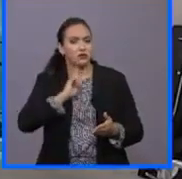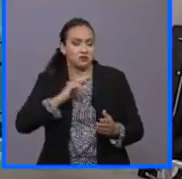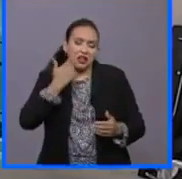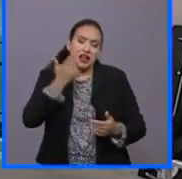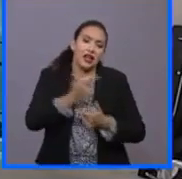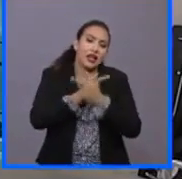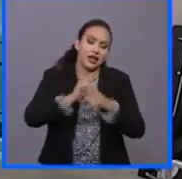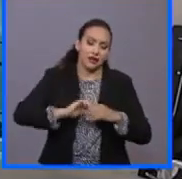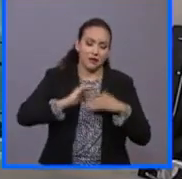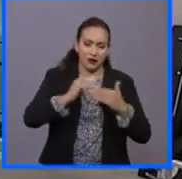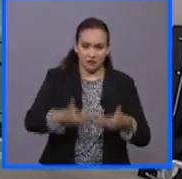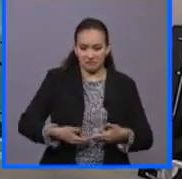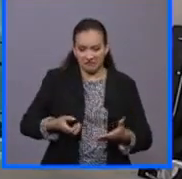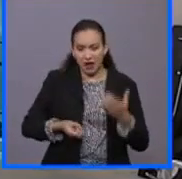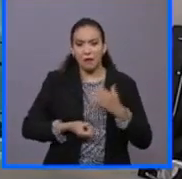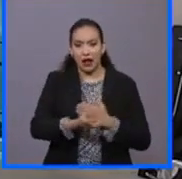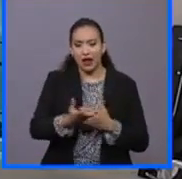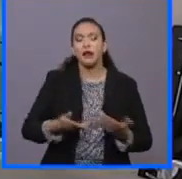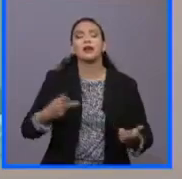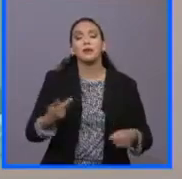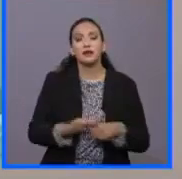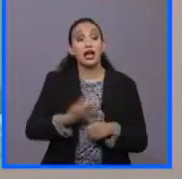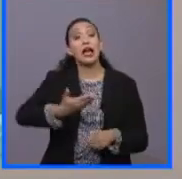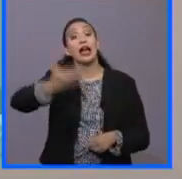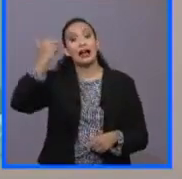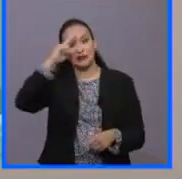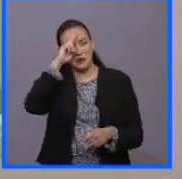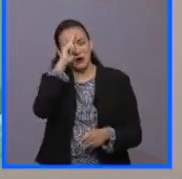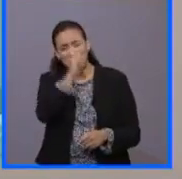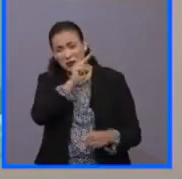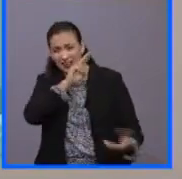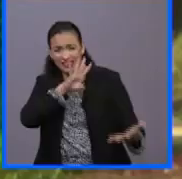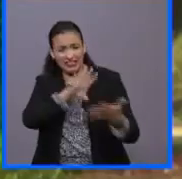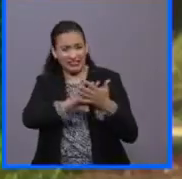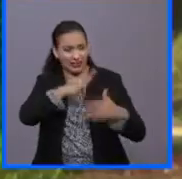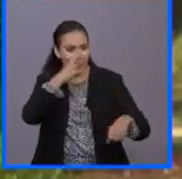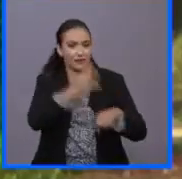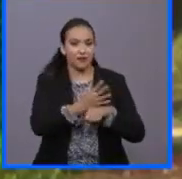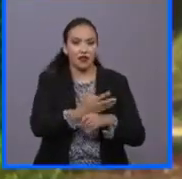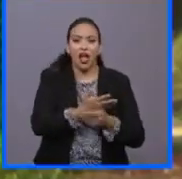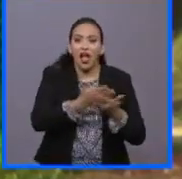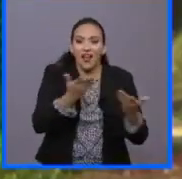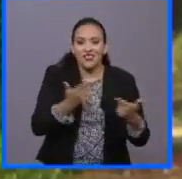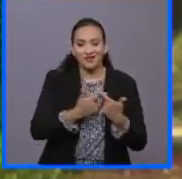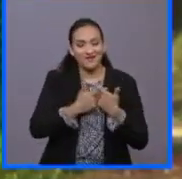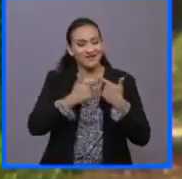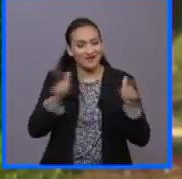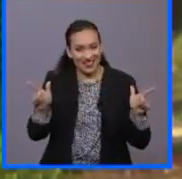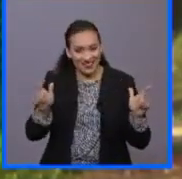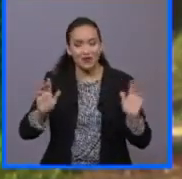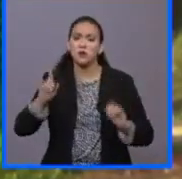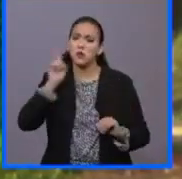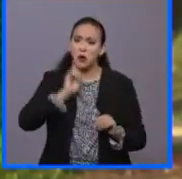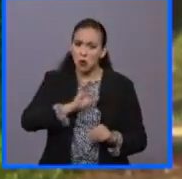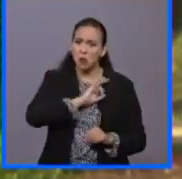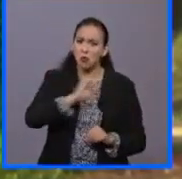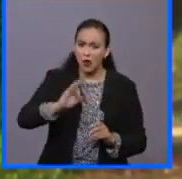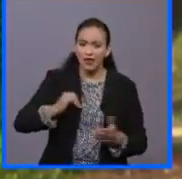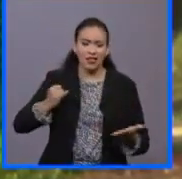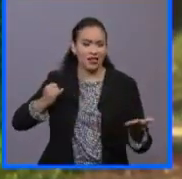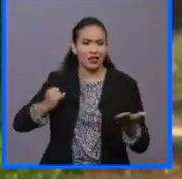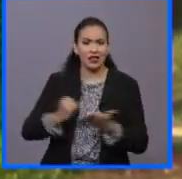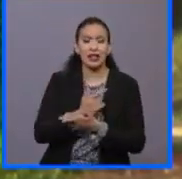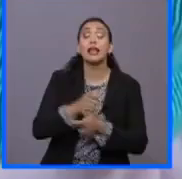voluntaria del embarazo supone eliminar el derecho constitucional a decidir de mujeres y personas gestantes, incluyendo